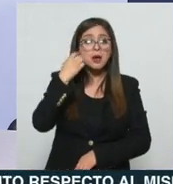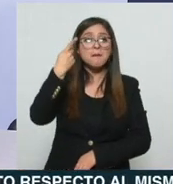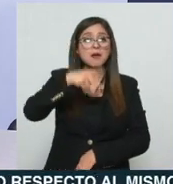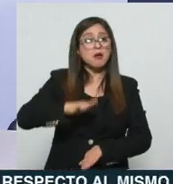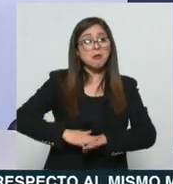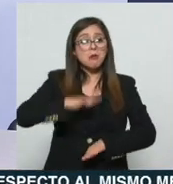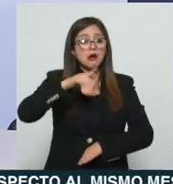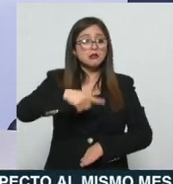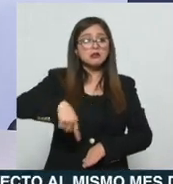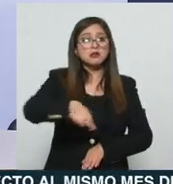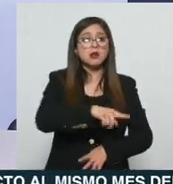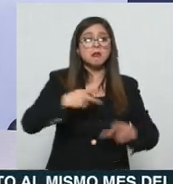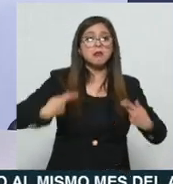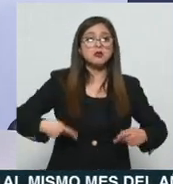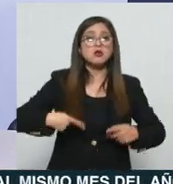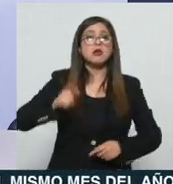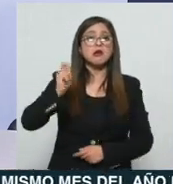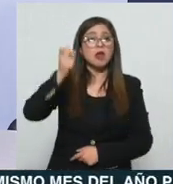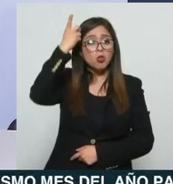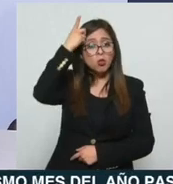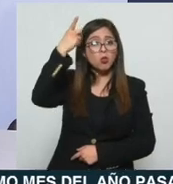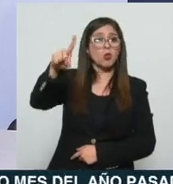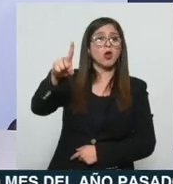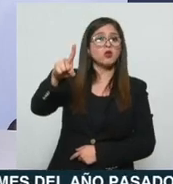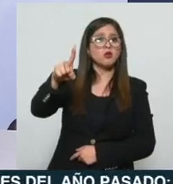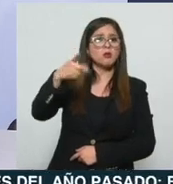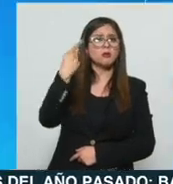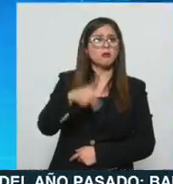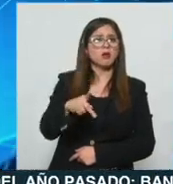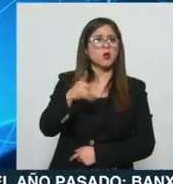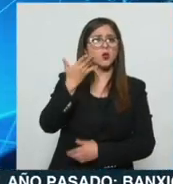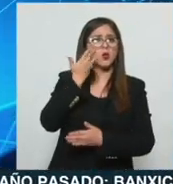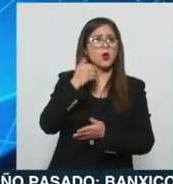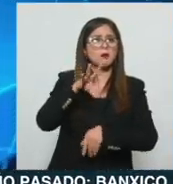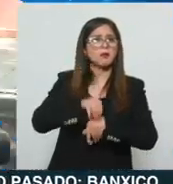públicos pues ya fueron adueñados de manera ilegal. Vea de qué le hablo.